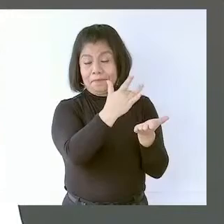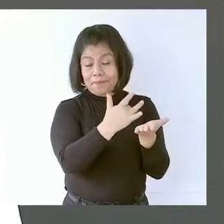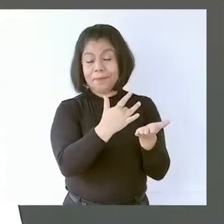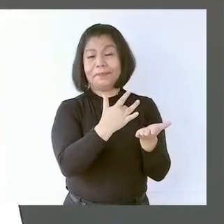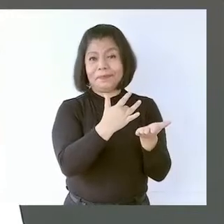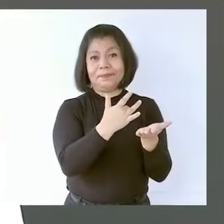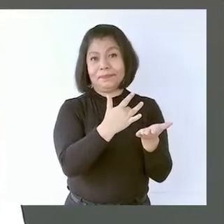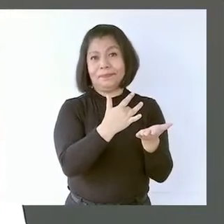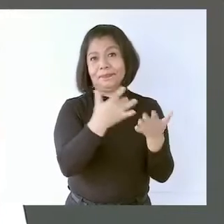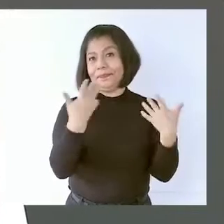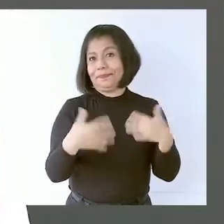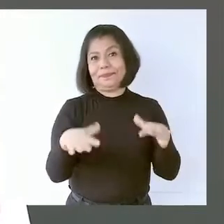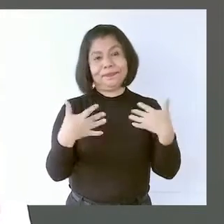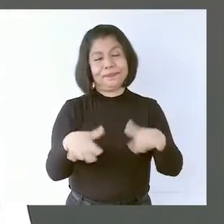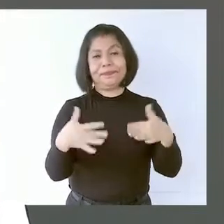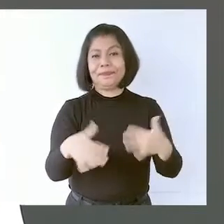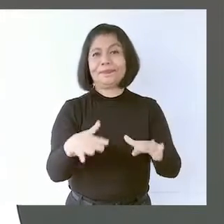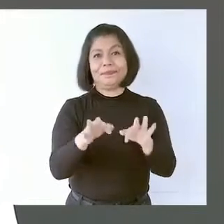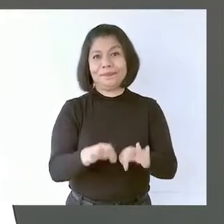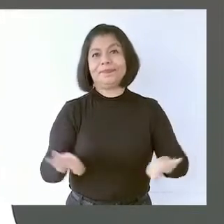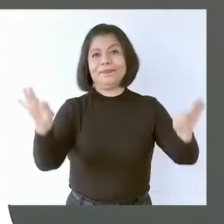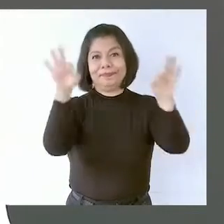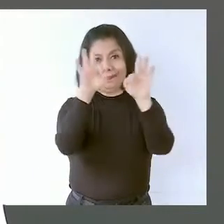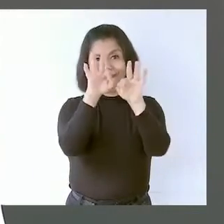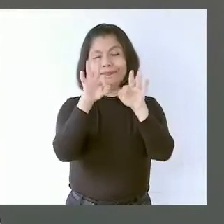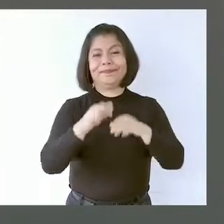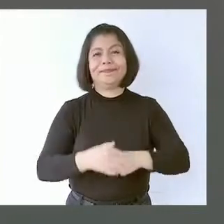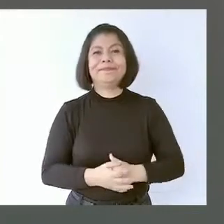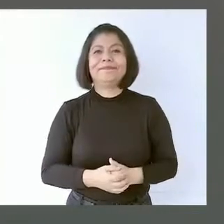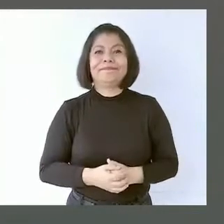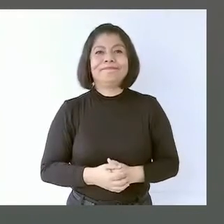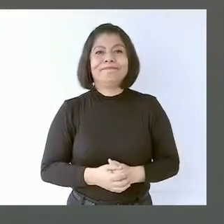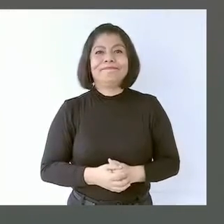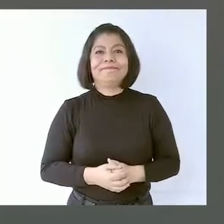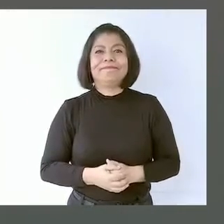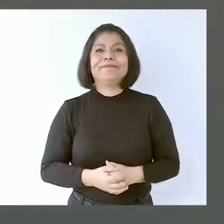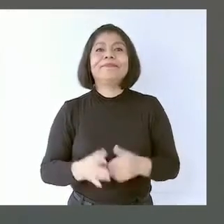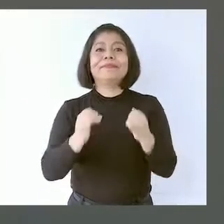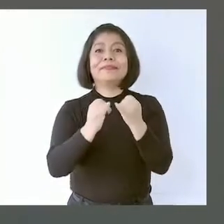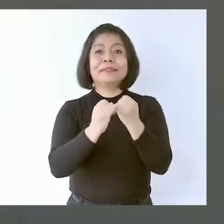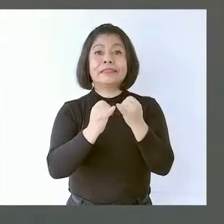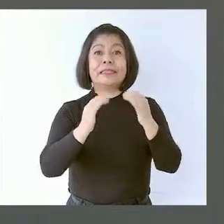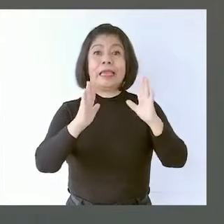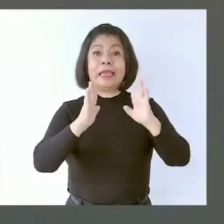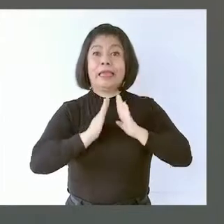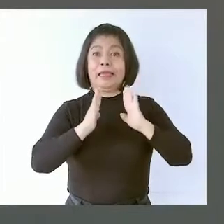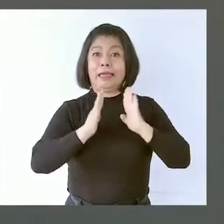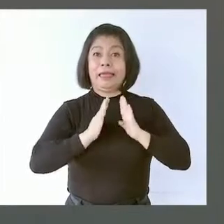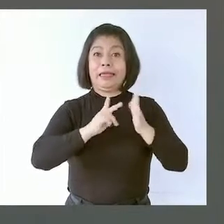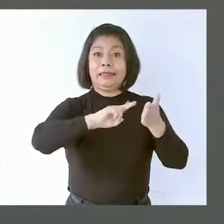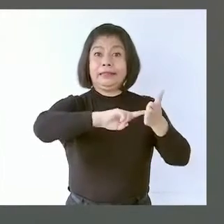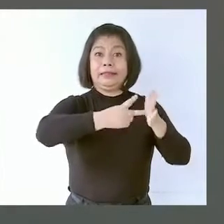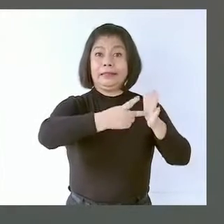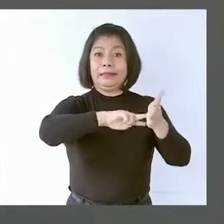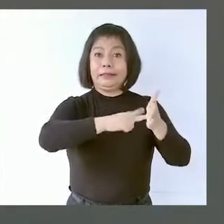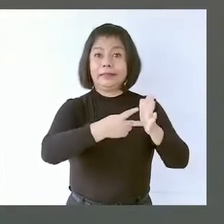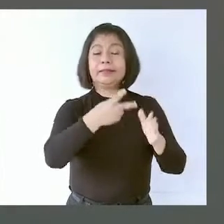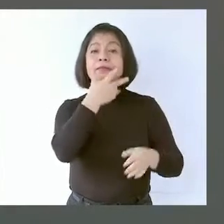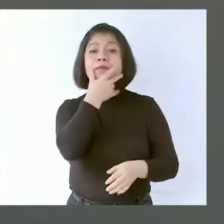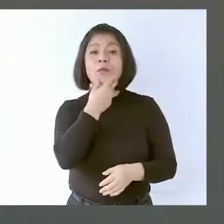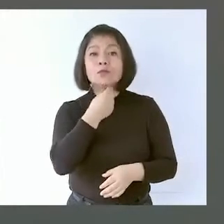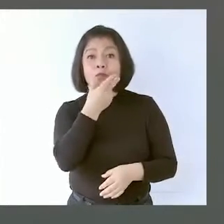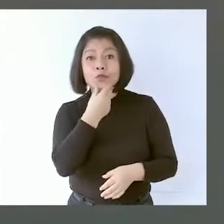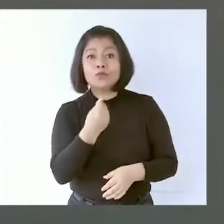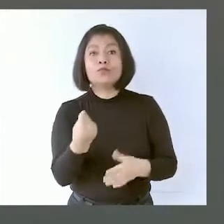Y de manera muy especial, un agradecimiento a los ingenieros militares, a